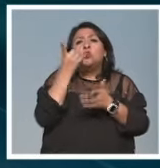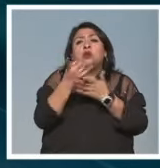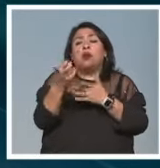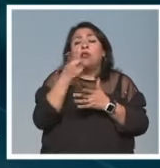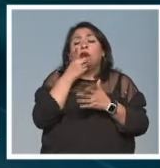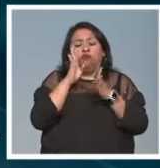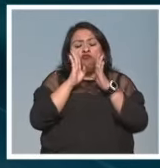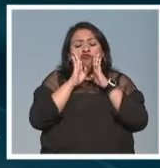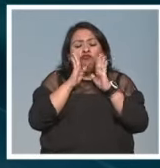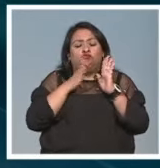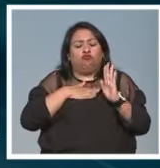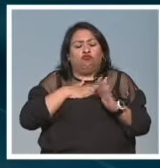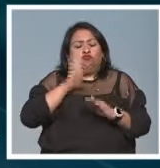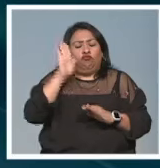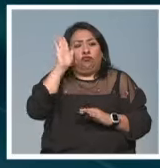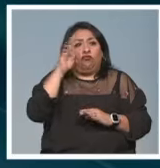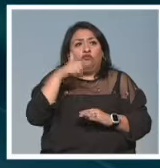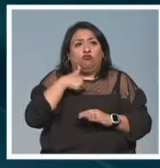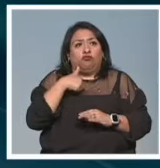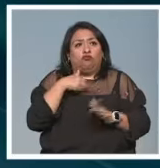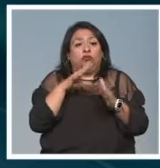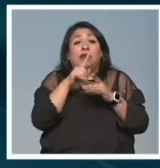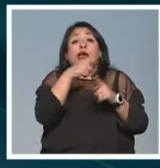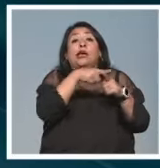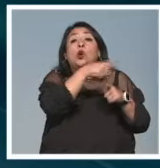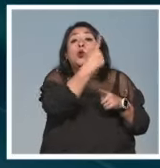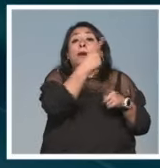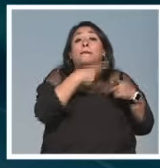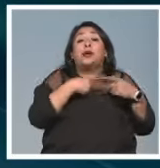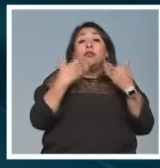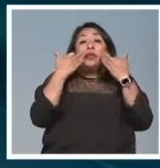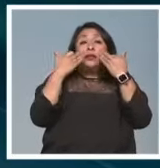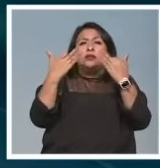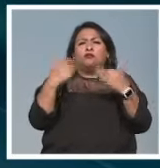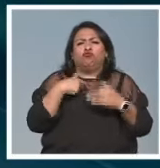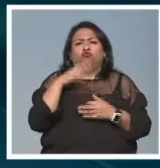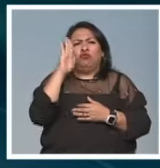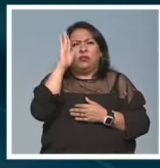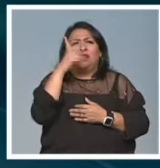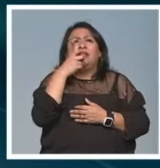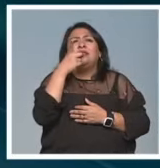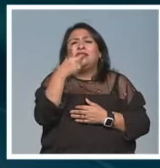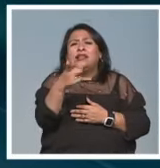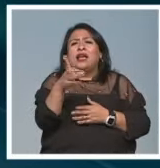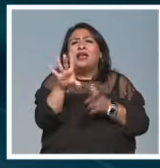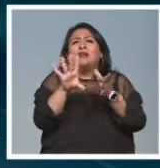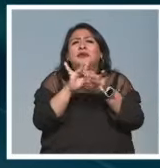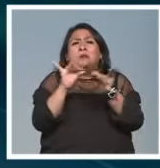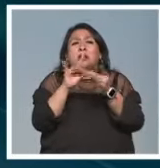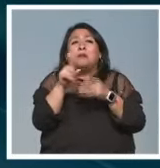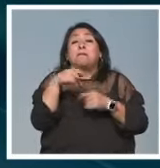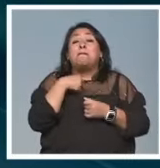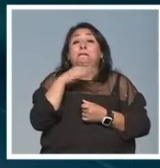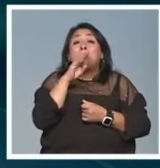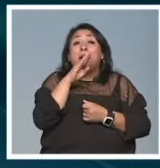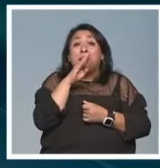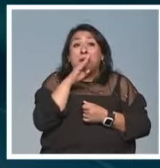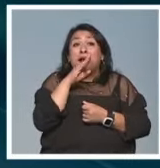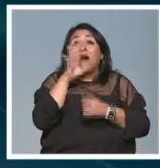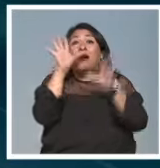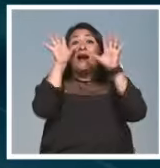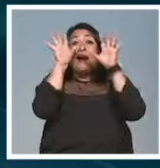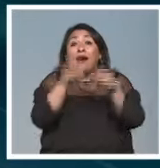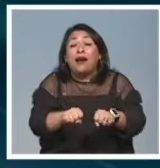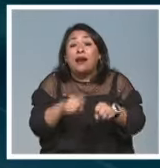confesión y la declaración de un testigo. Su confesión fue obtenida en circunstancias donde su madre había sido